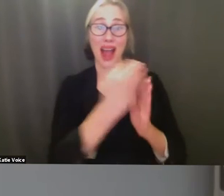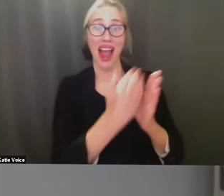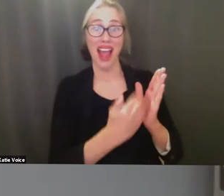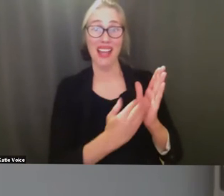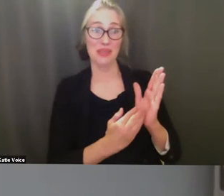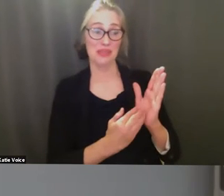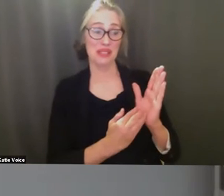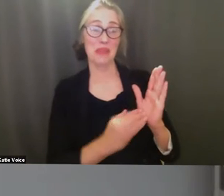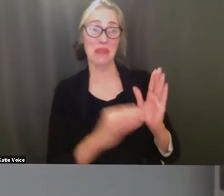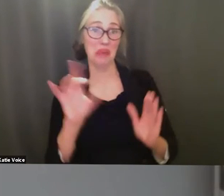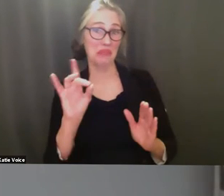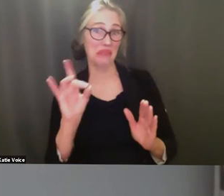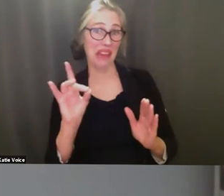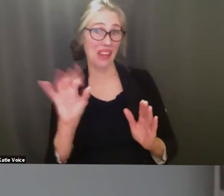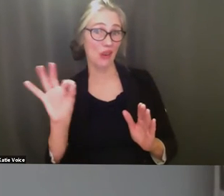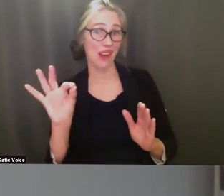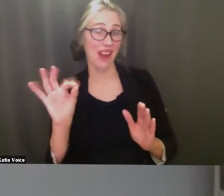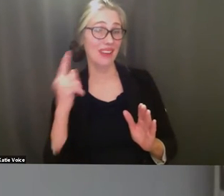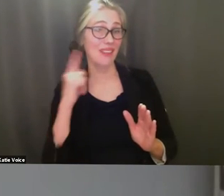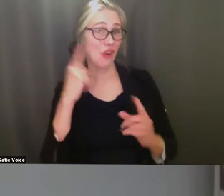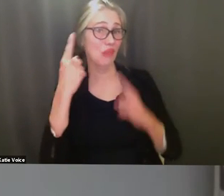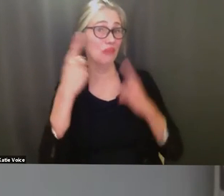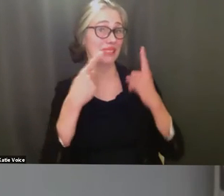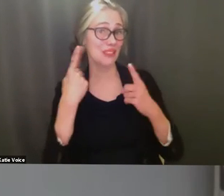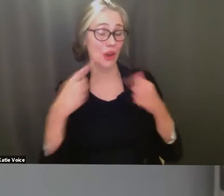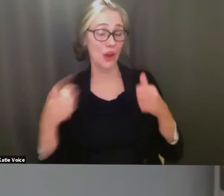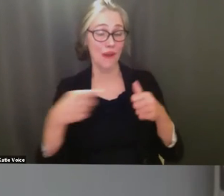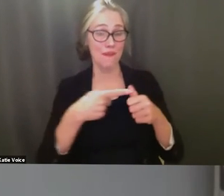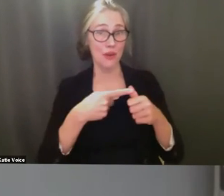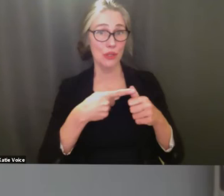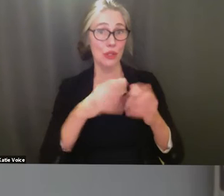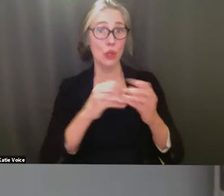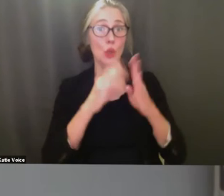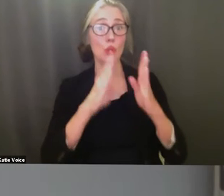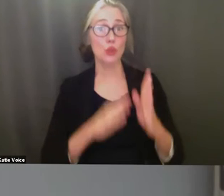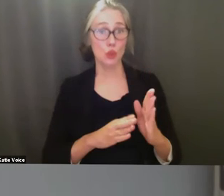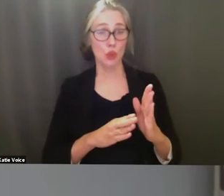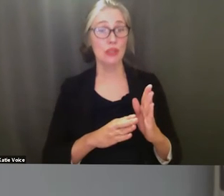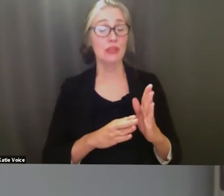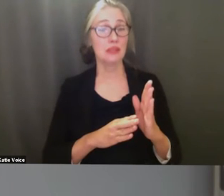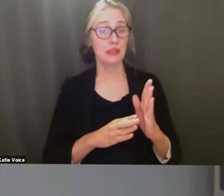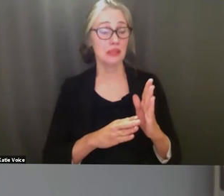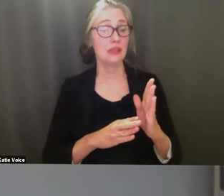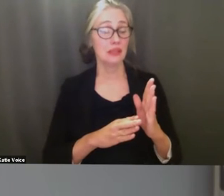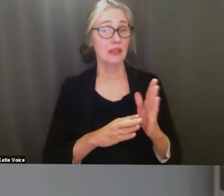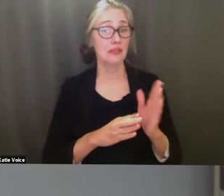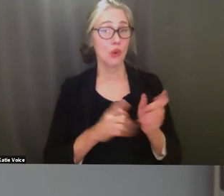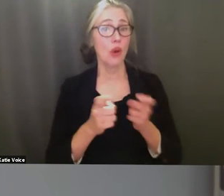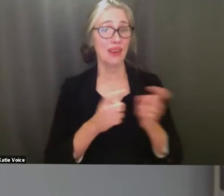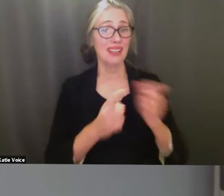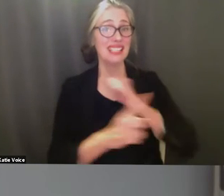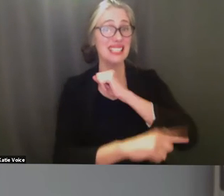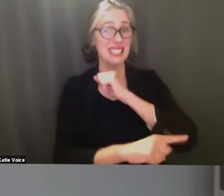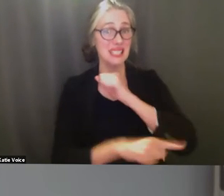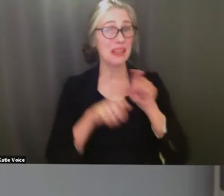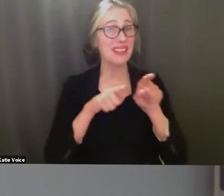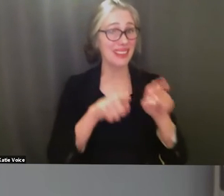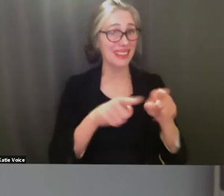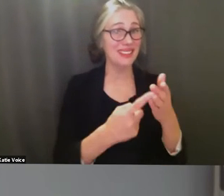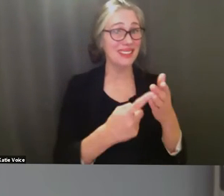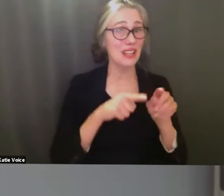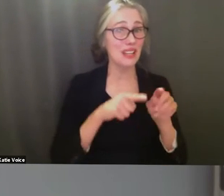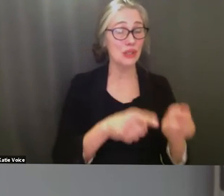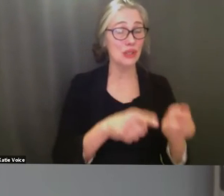consideración. Y el primero es respecto a la acción disciplinaria que fue discutido en sesión cerrada. Así que para este asunto